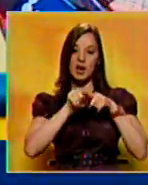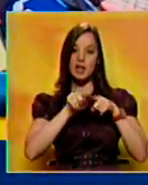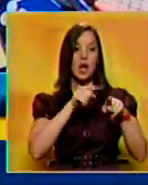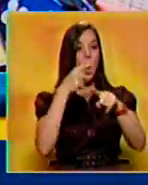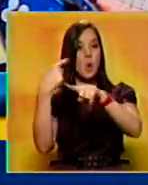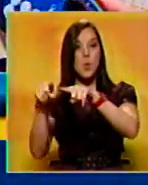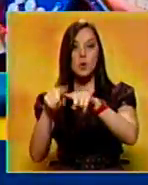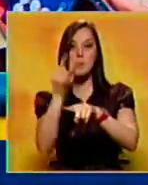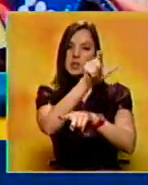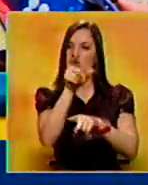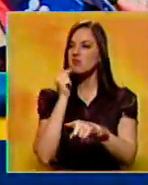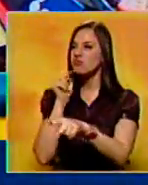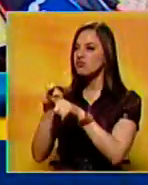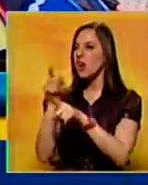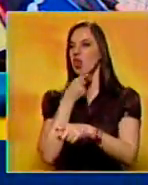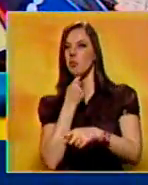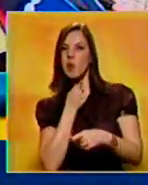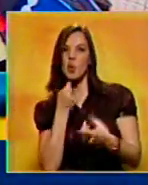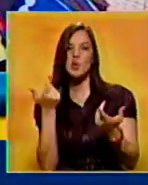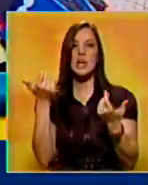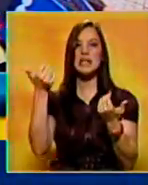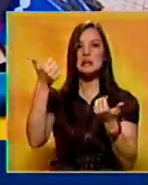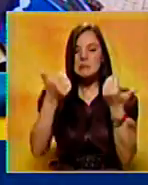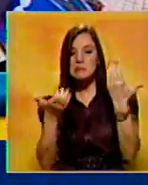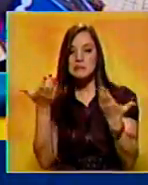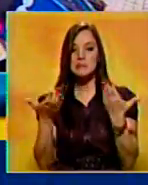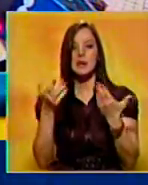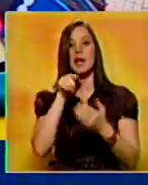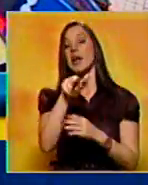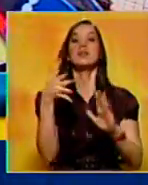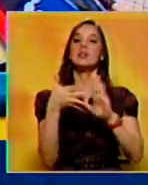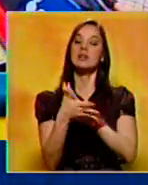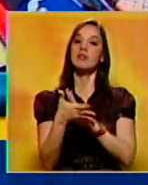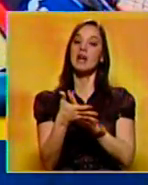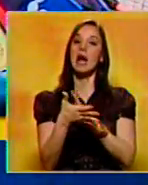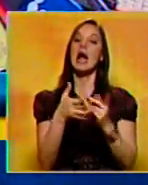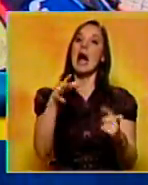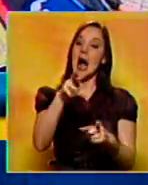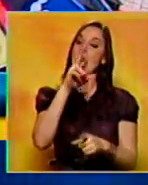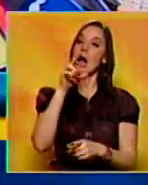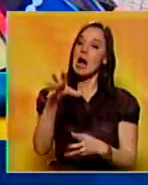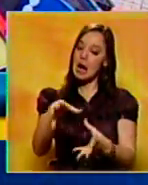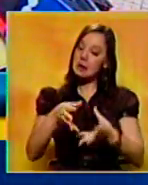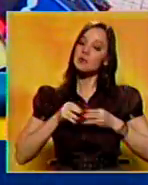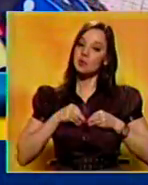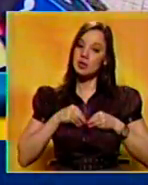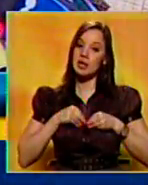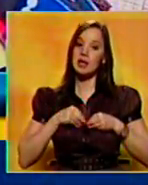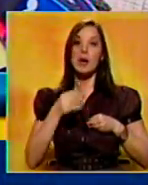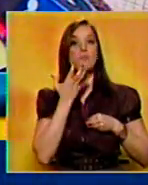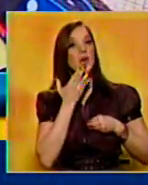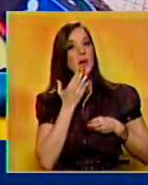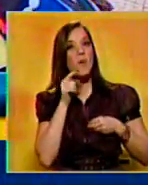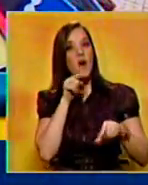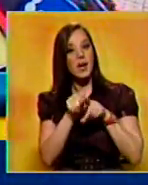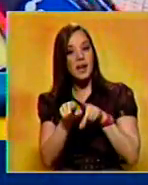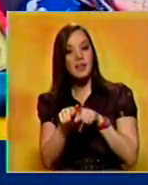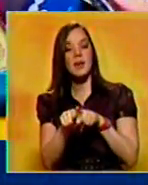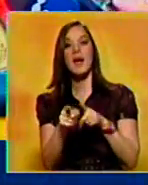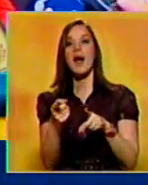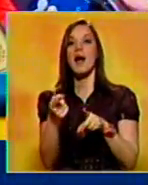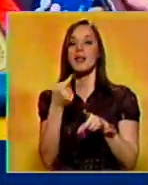lealtad, la unidad, el respeto por la dignidad del compañero. Entonces, cuando la crítica se